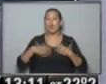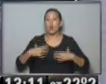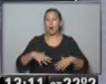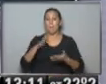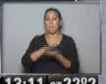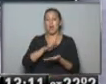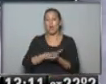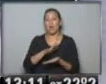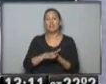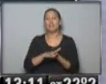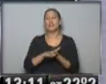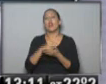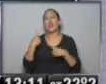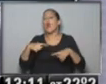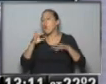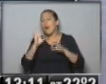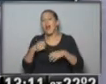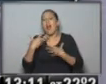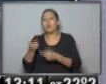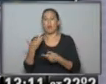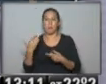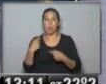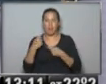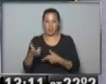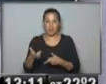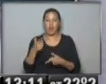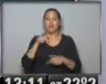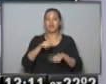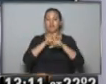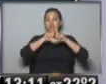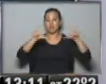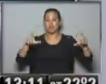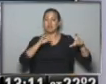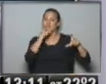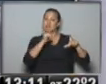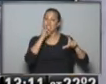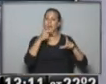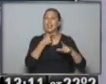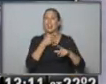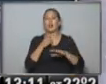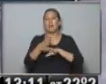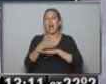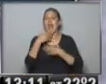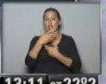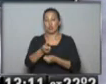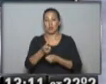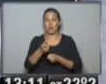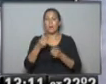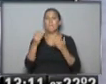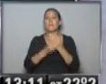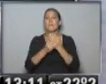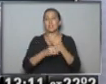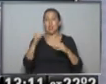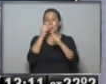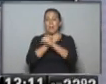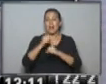de asistencia que se pueda dar. Ahí les damos los datos para quienes quieran acercarse a colaborar. Al Ministerio de